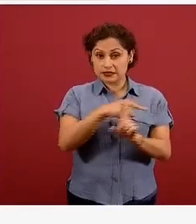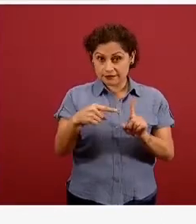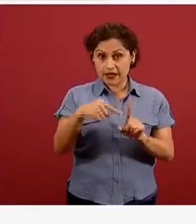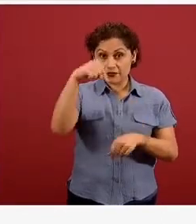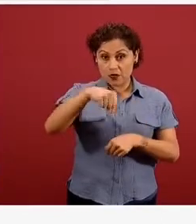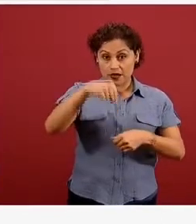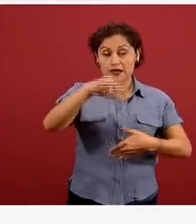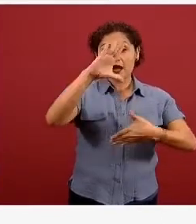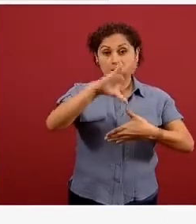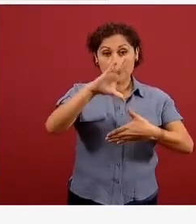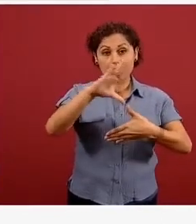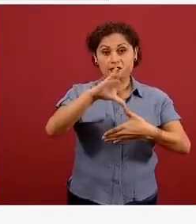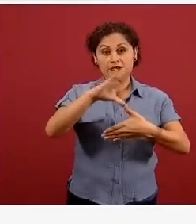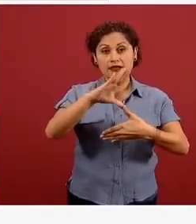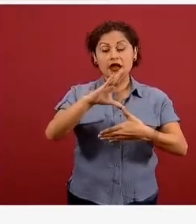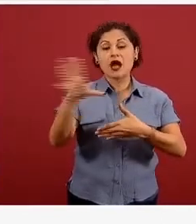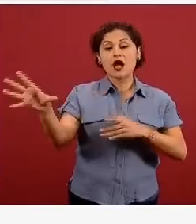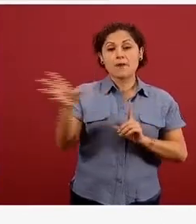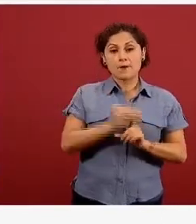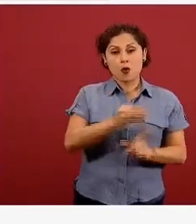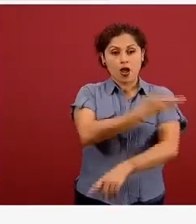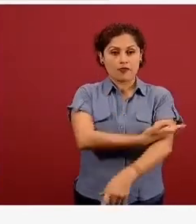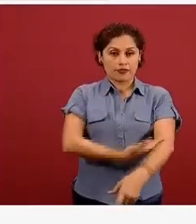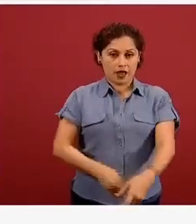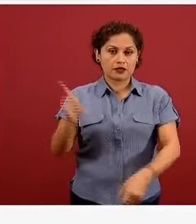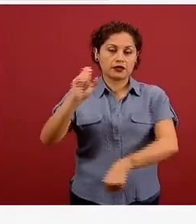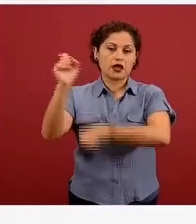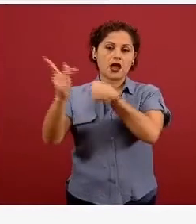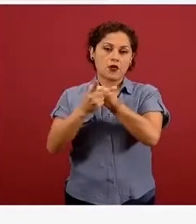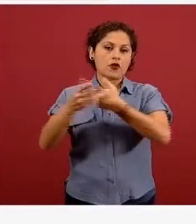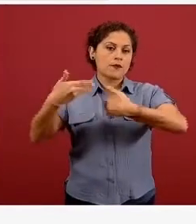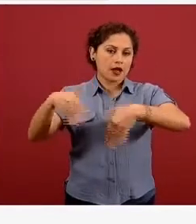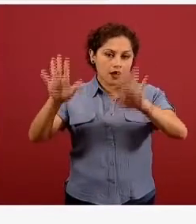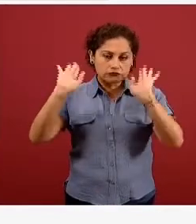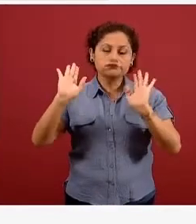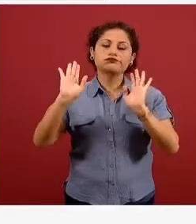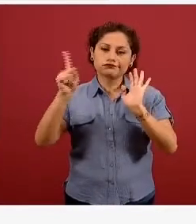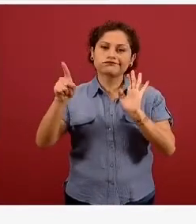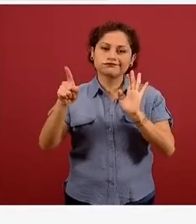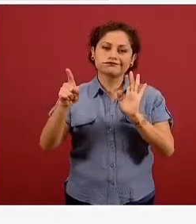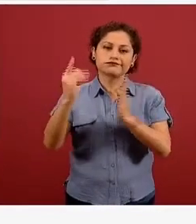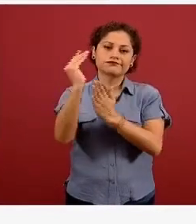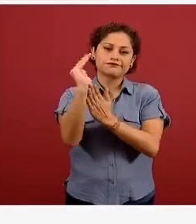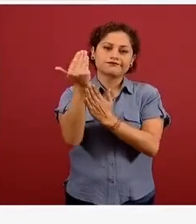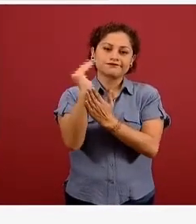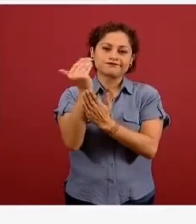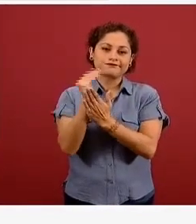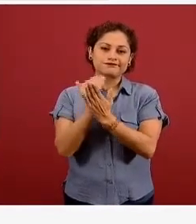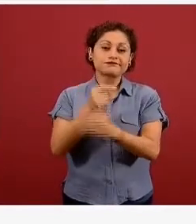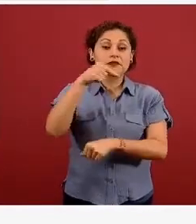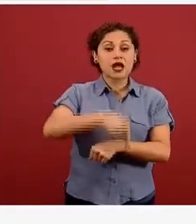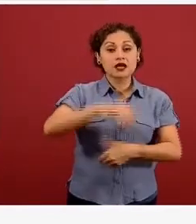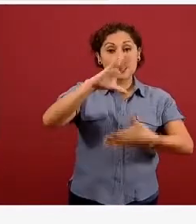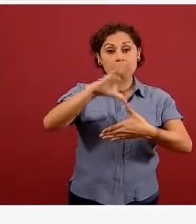americano, más tarde en la epidemia respecto a Europa. Entonces Europa ya va en decrecimiento de su epidemia, mientras que nosotros